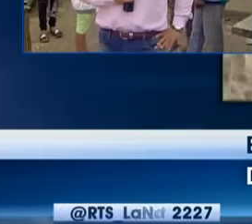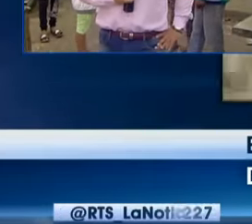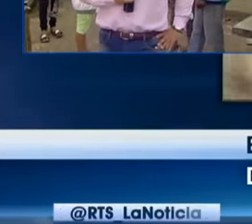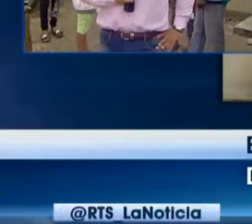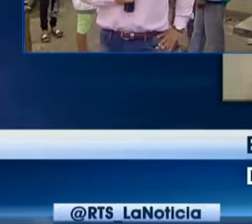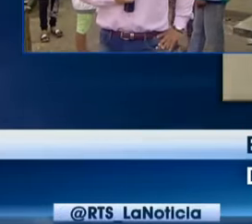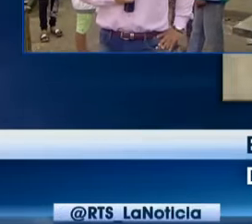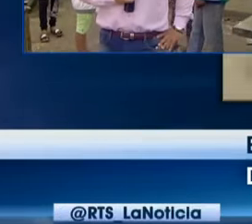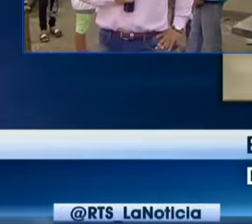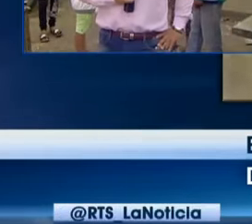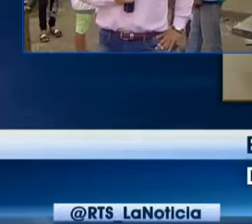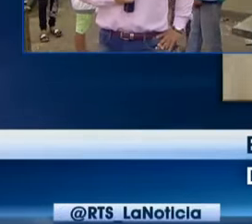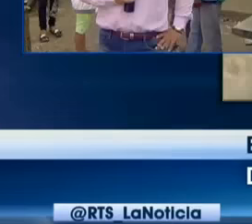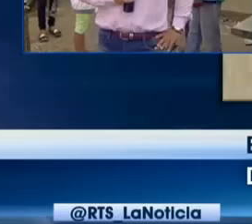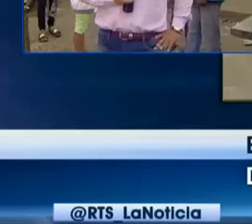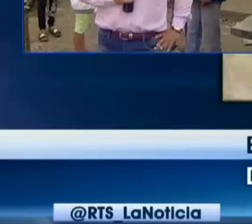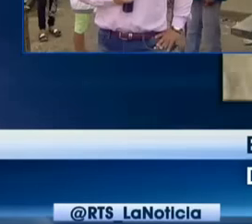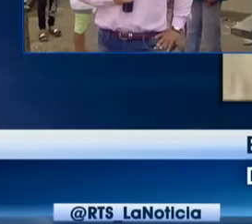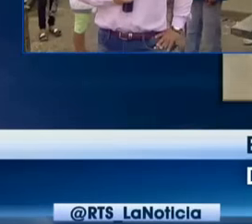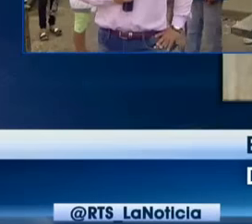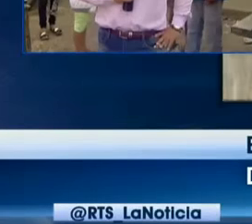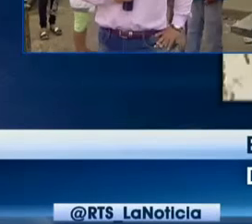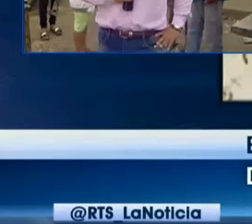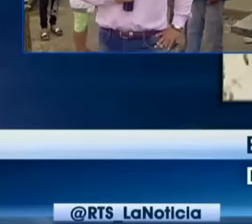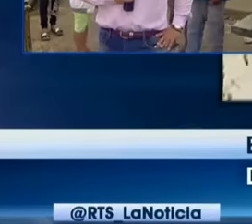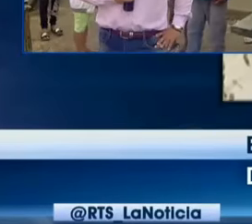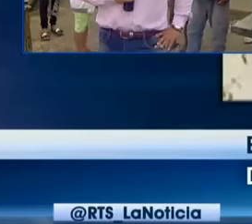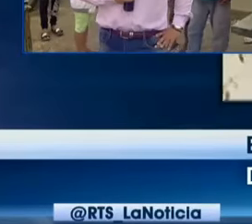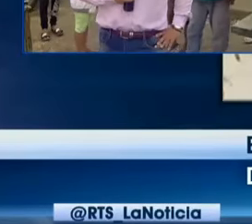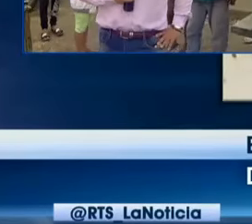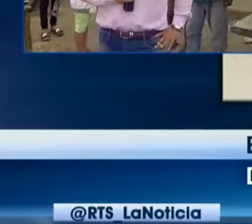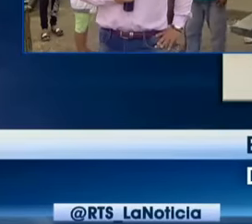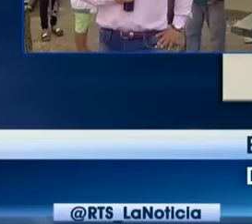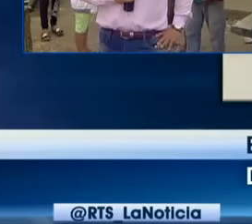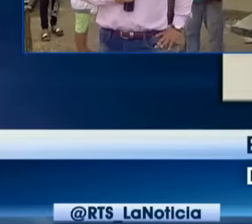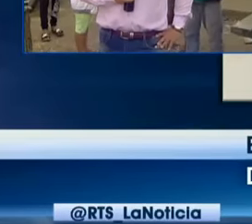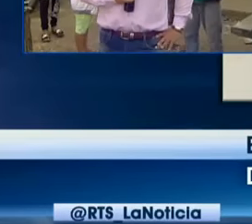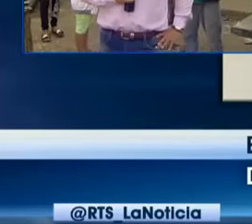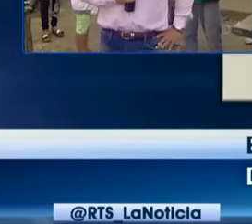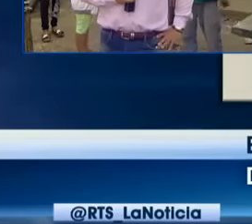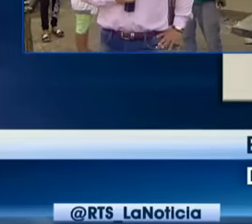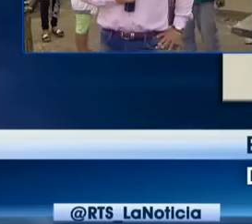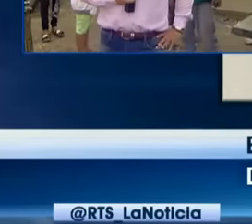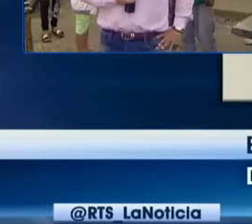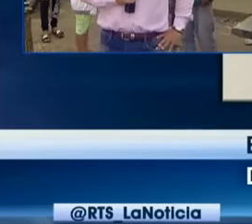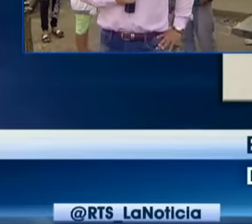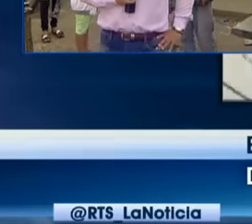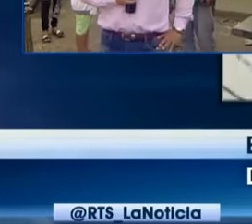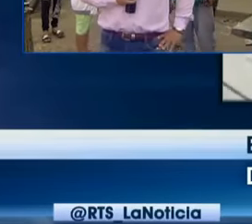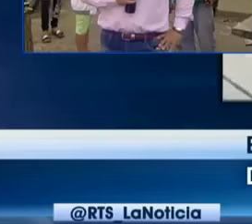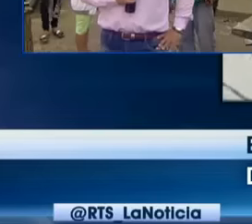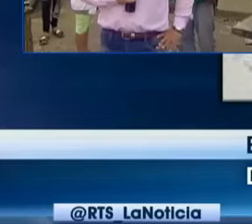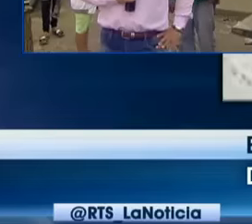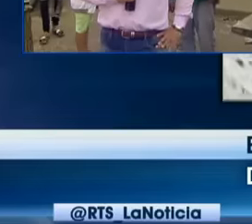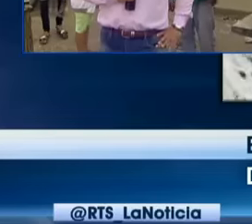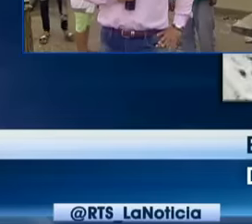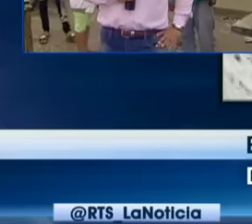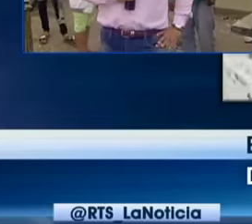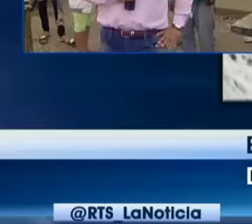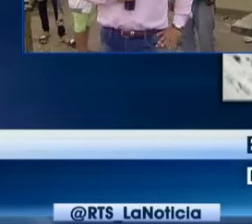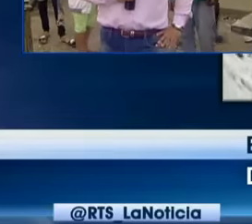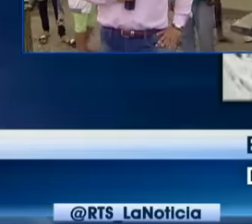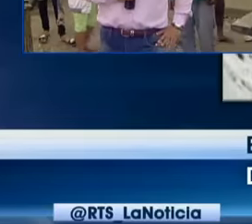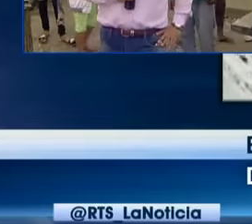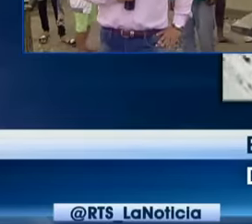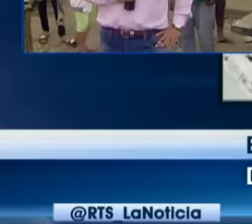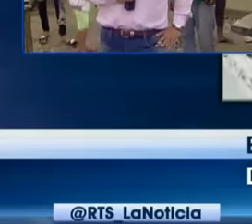del niño, que afortunadamente en medio de este momento tan difícil está recibiendo la asistencia psicológica y el apoyo emocional. No es